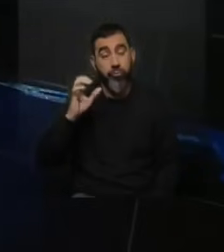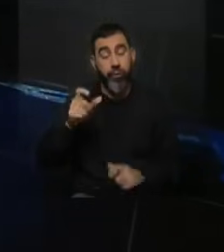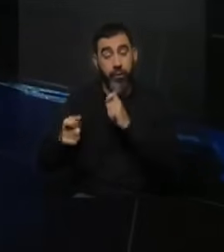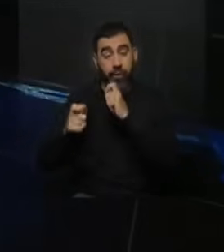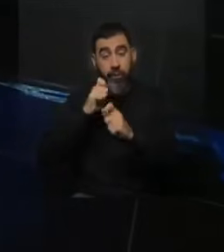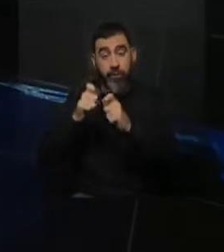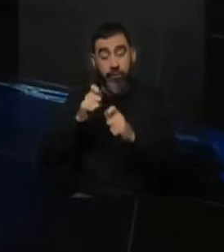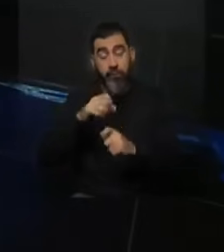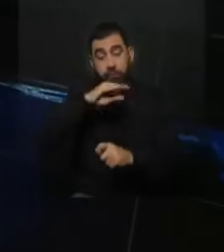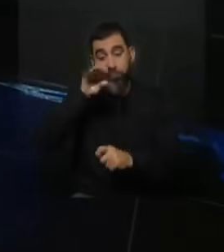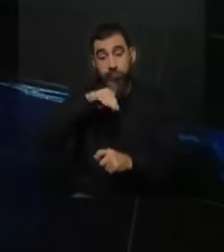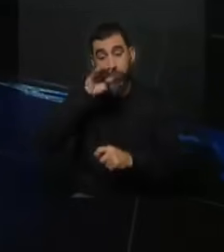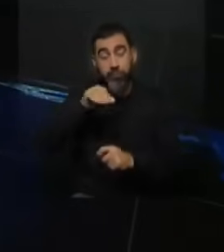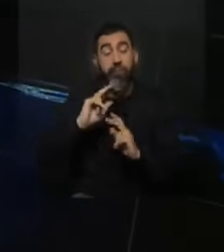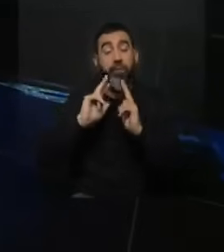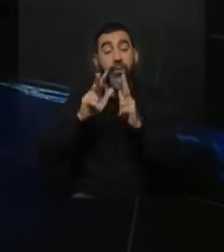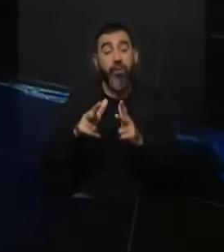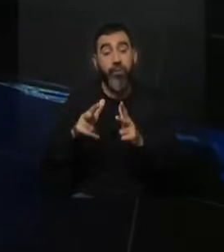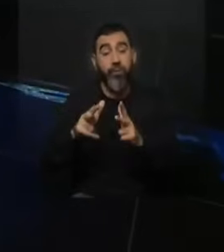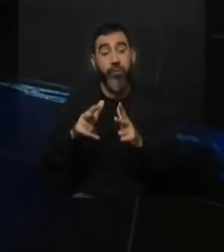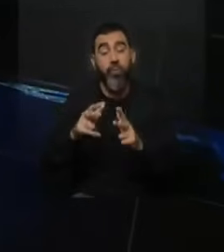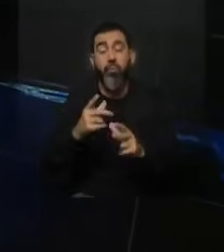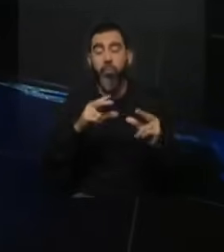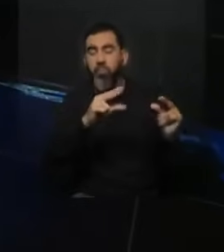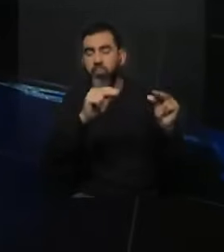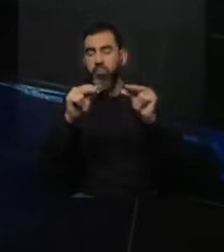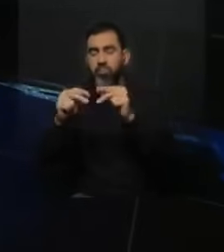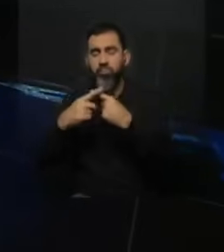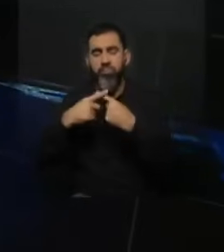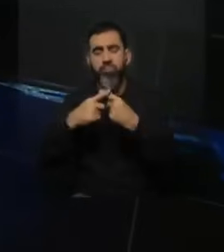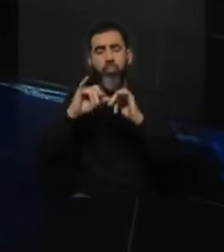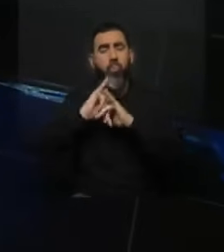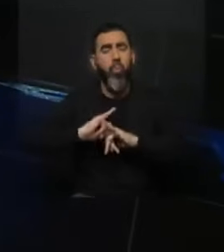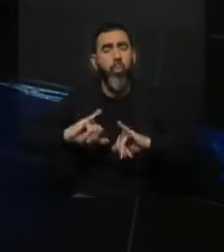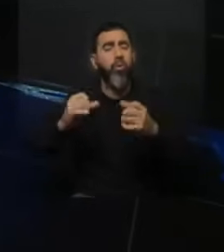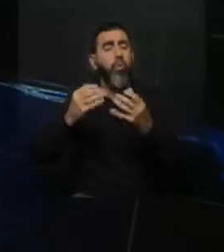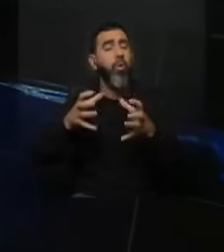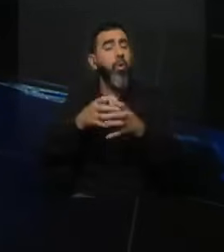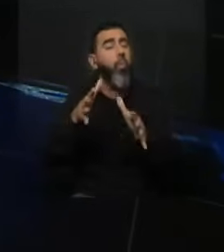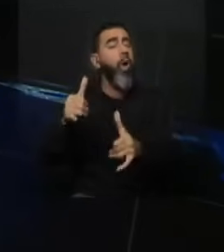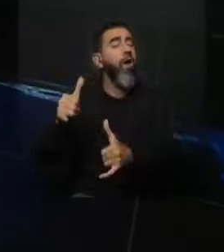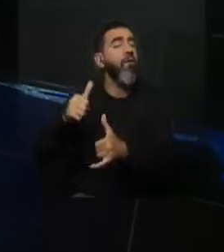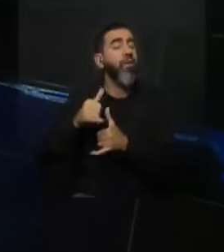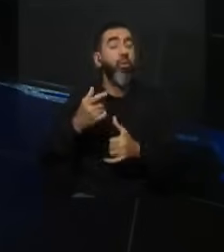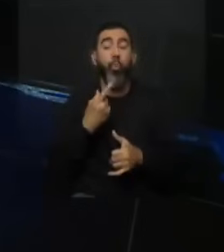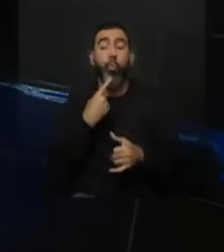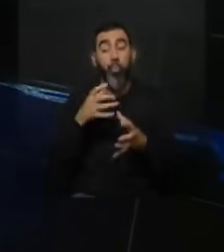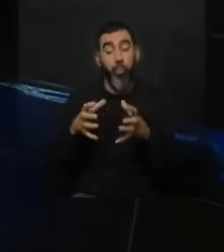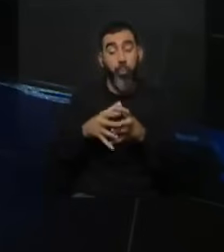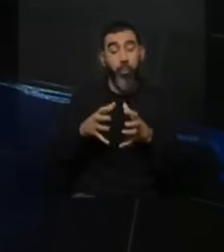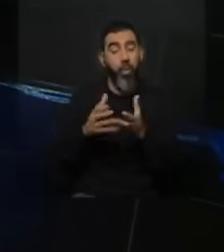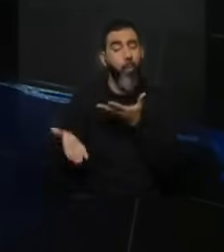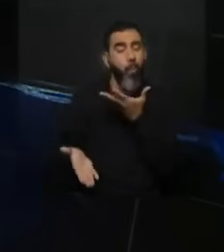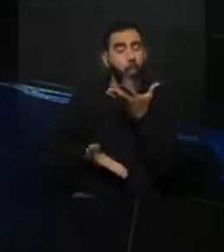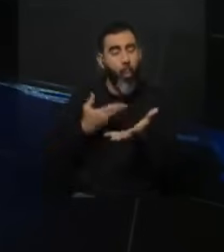su audición guido valer Ríos dijo que la polémica generada tras la publicación se debe a que Cabildo abierto es un partido político que